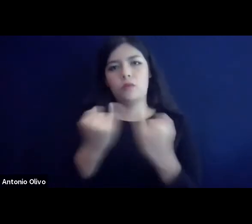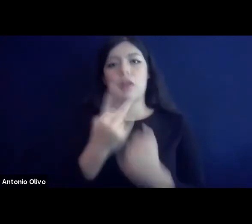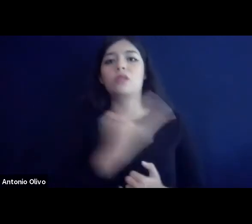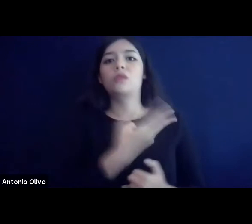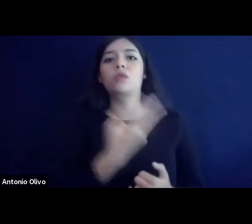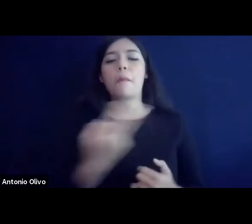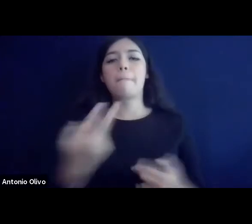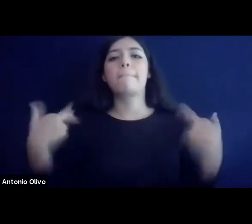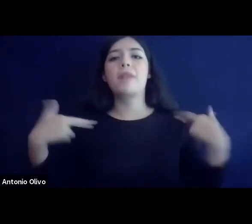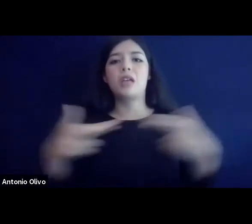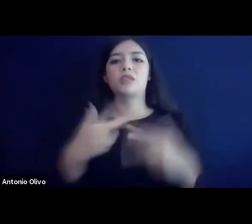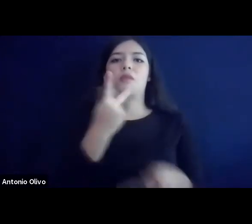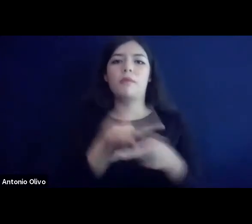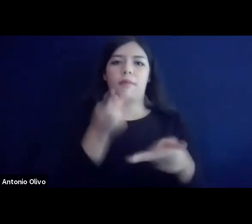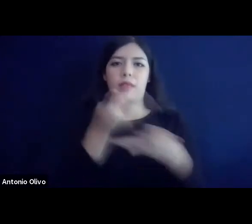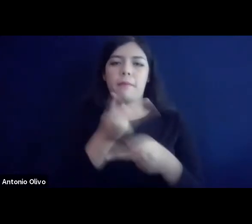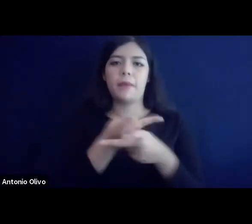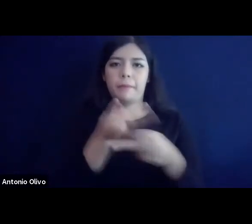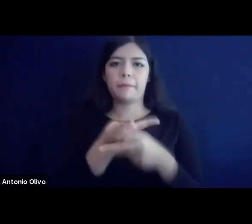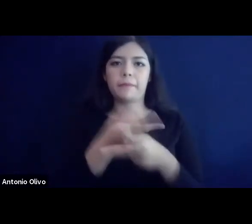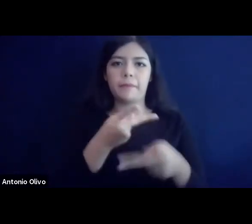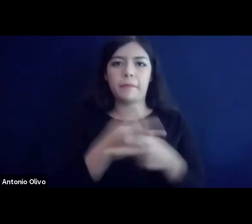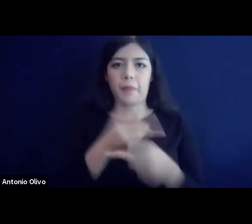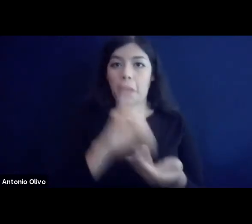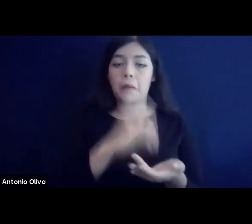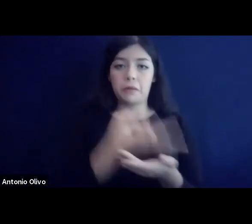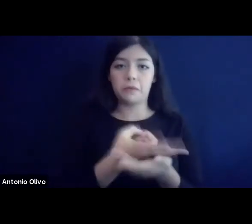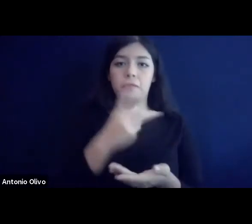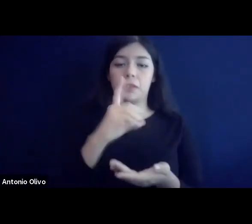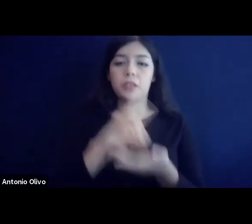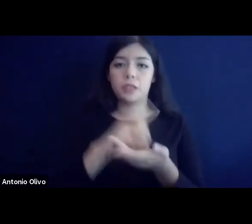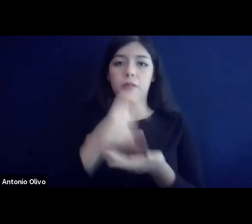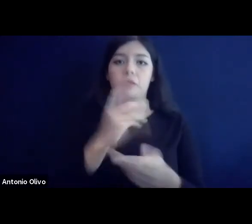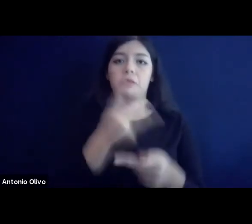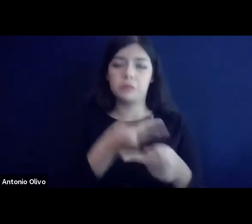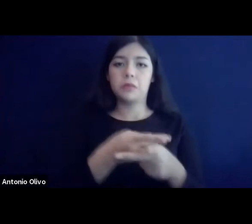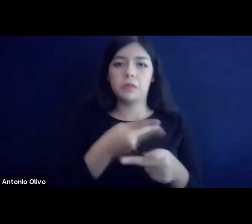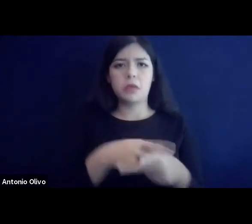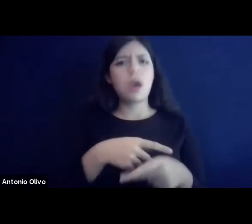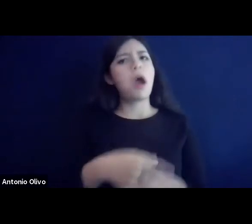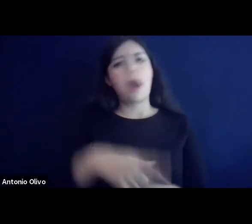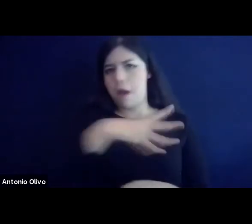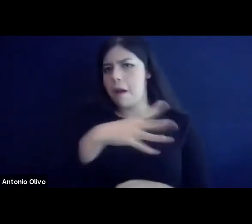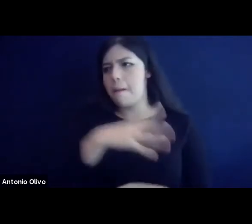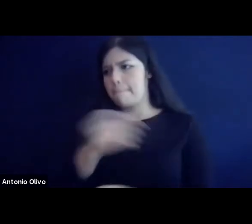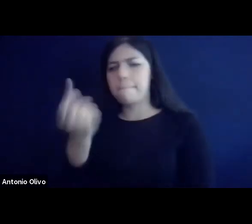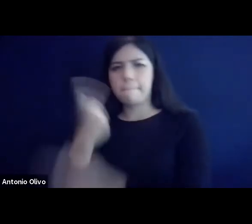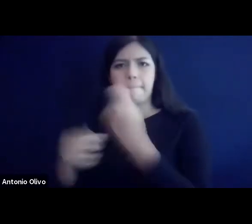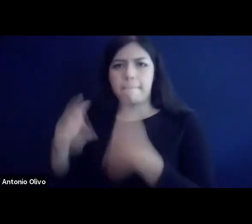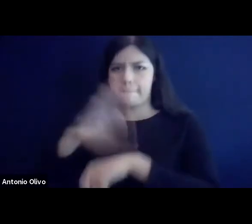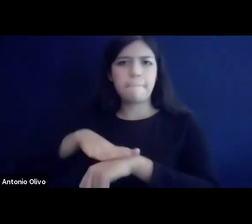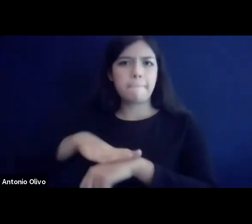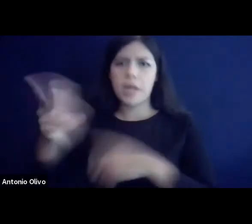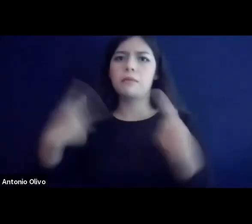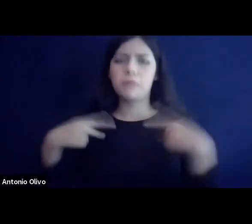Y bueno, yo creo que ha habido más y hay más docentes, ¿no? con discapacidades a lo largo